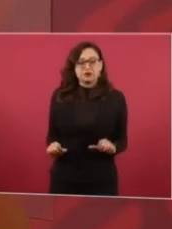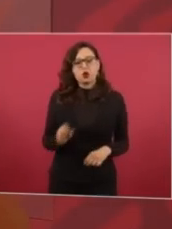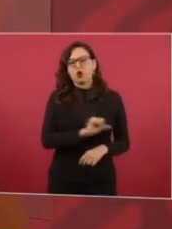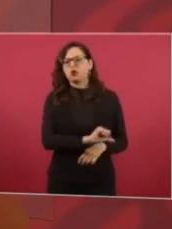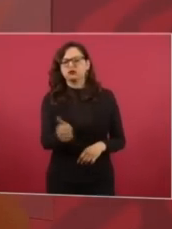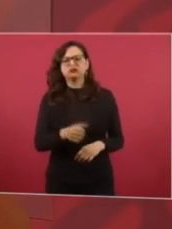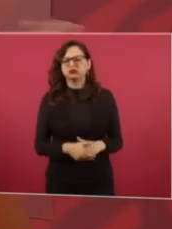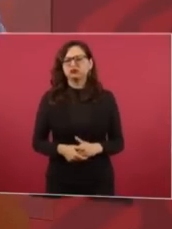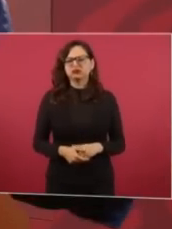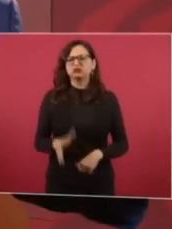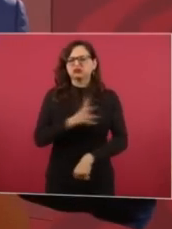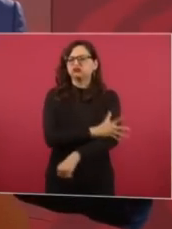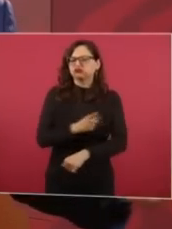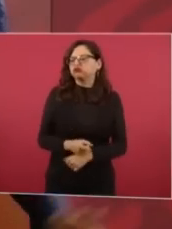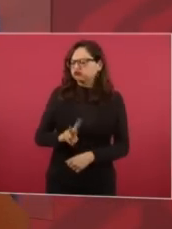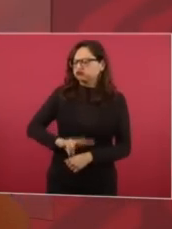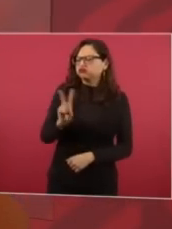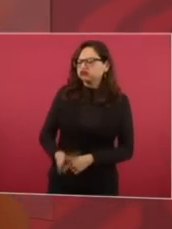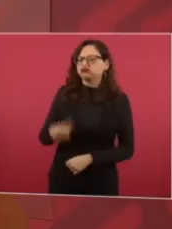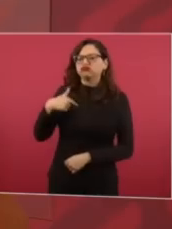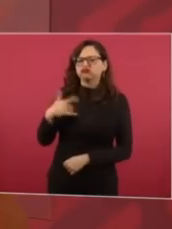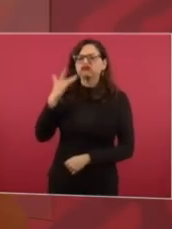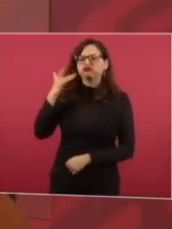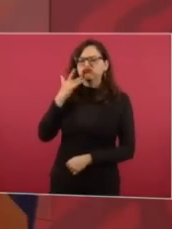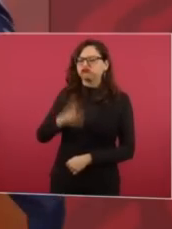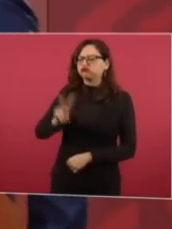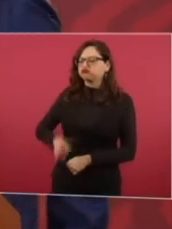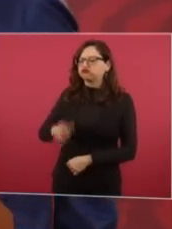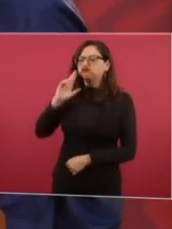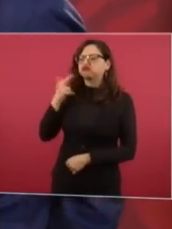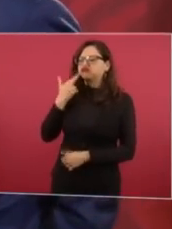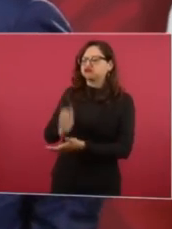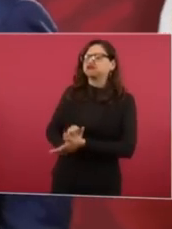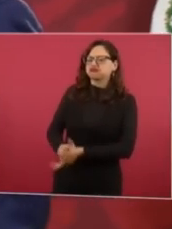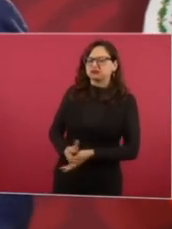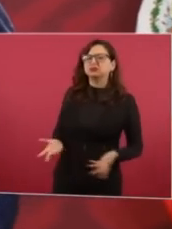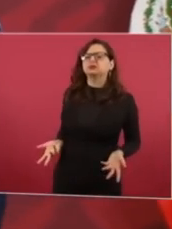si ustedes me dan a escoger a ver este